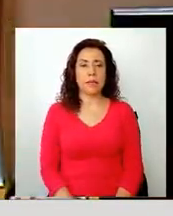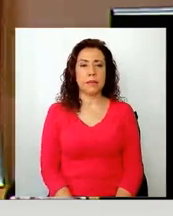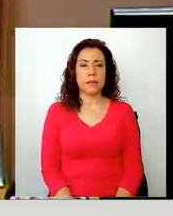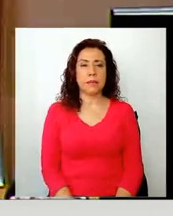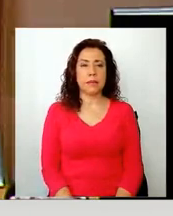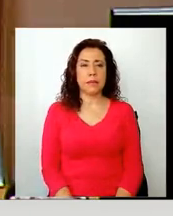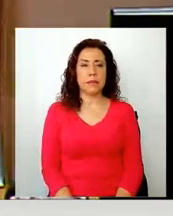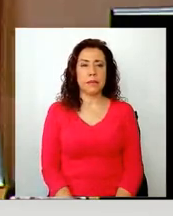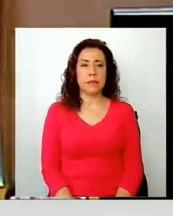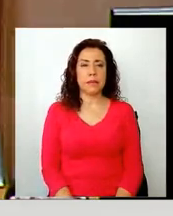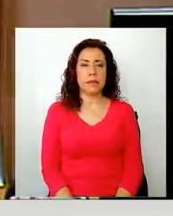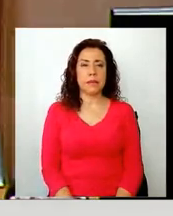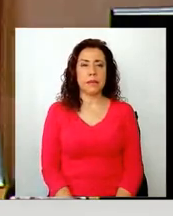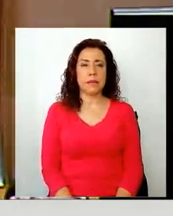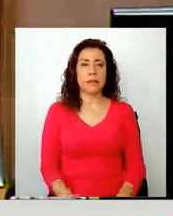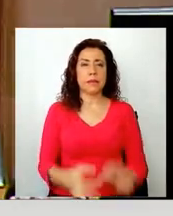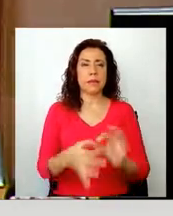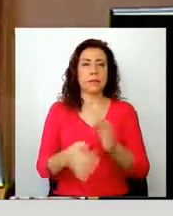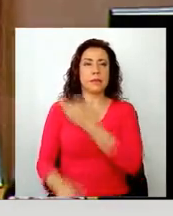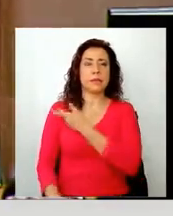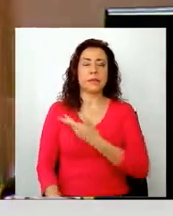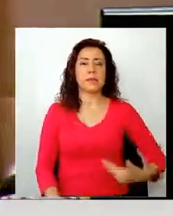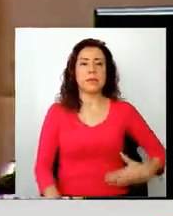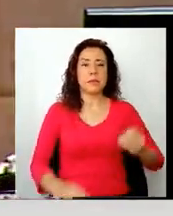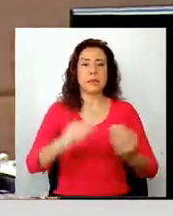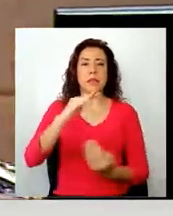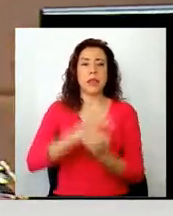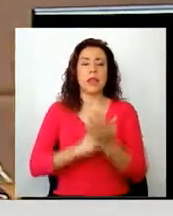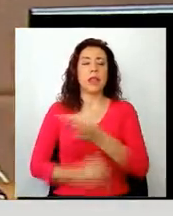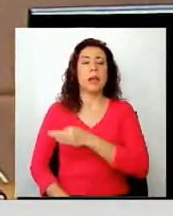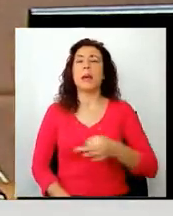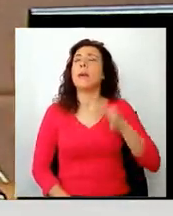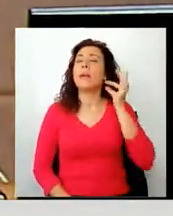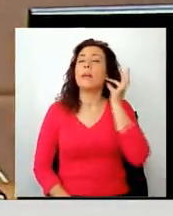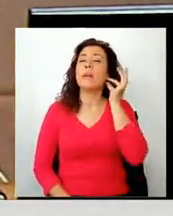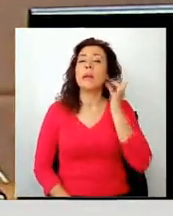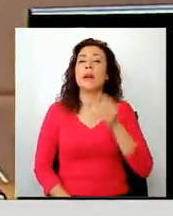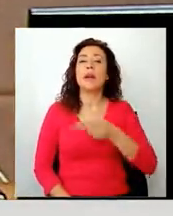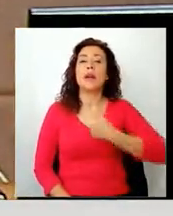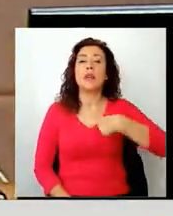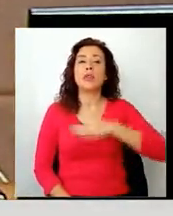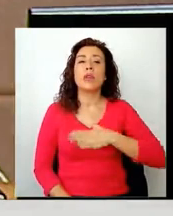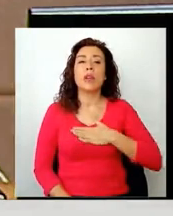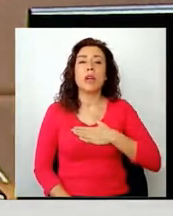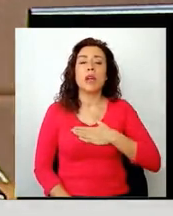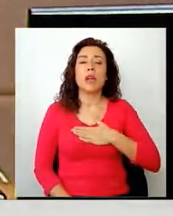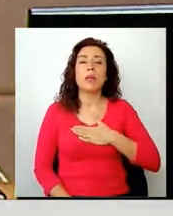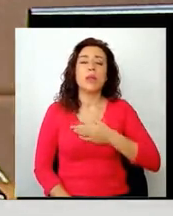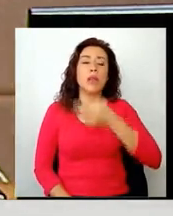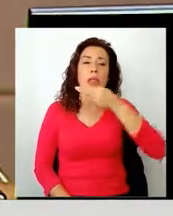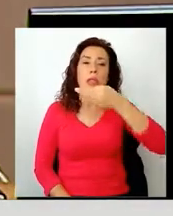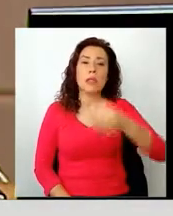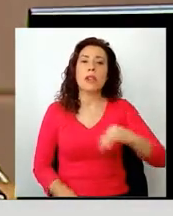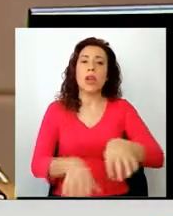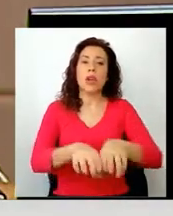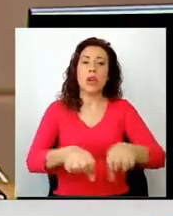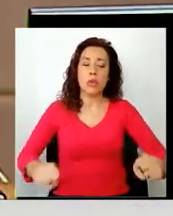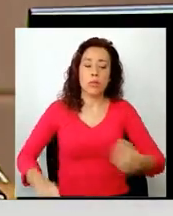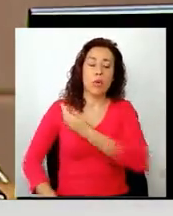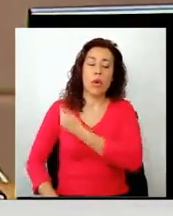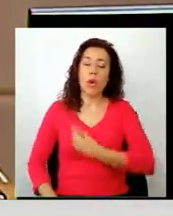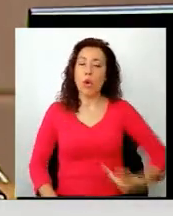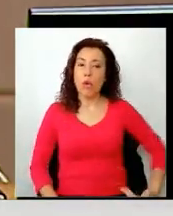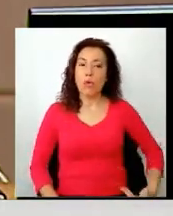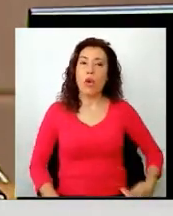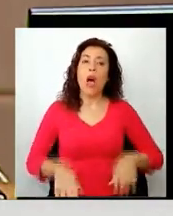Muchas gracias presidenta Buenos días a la ministra queremos partir señalando el compromiso del gobierno que ha asumido